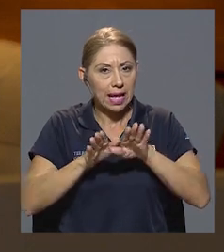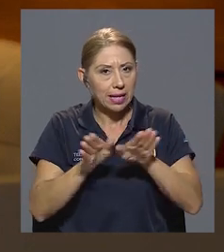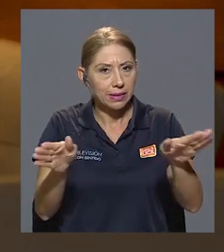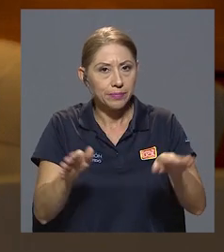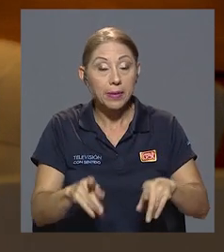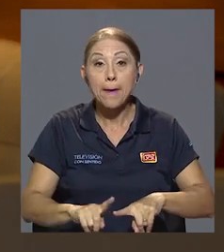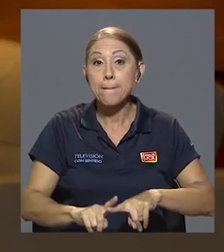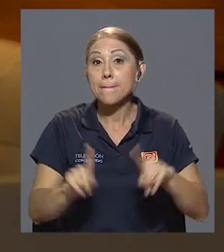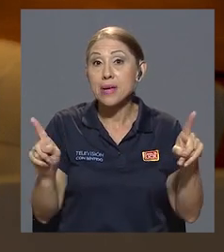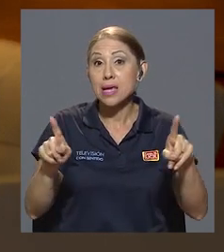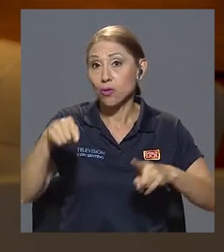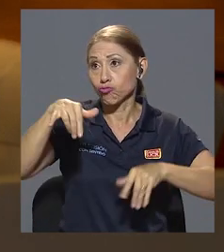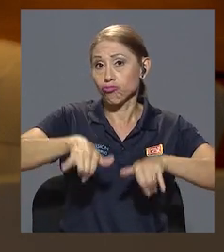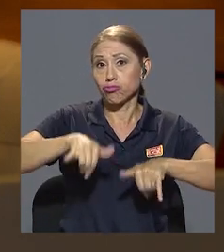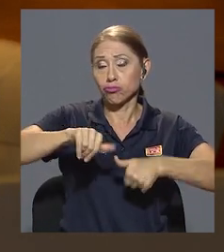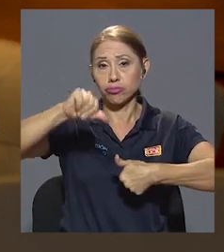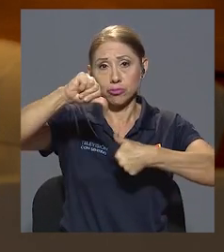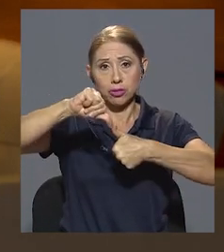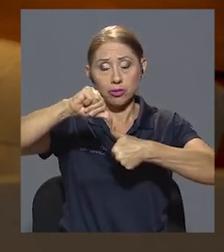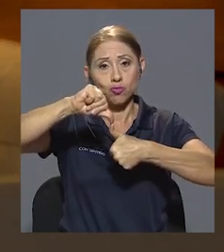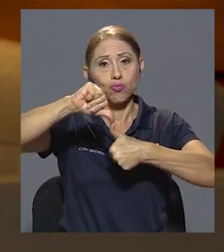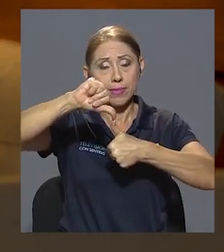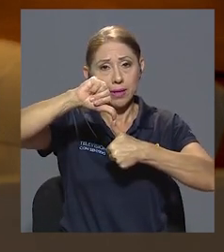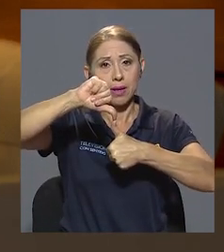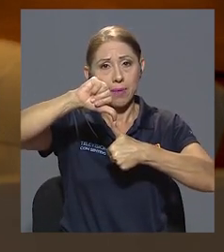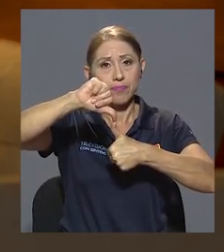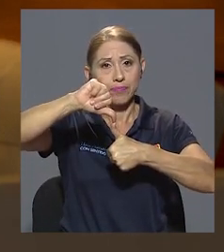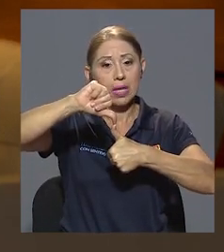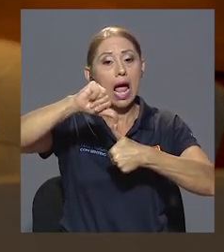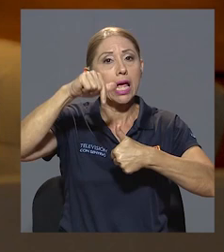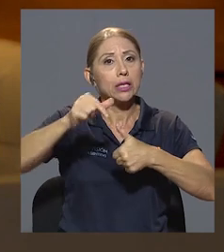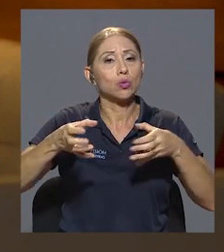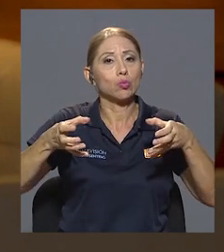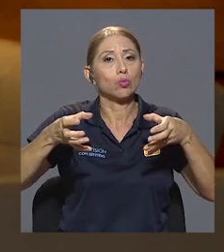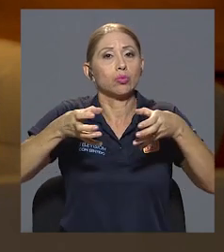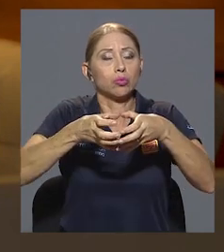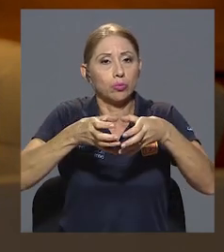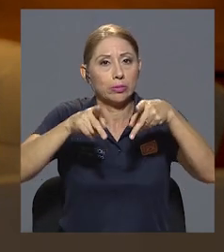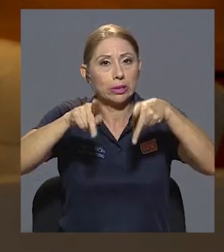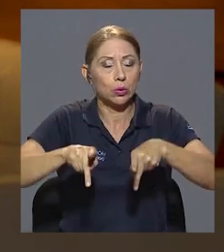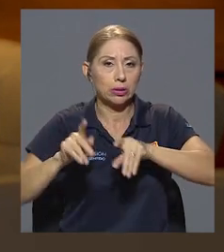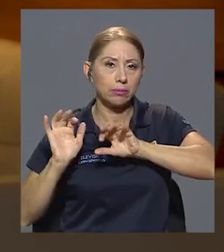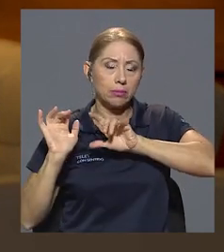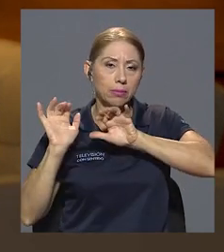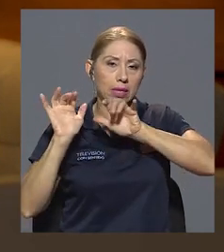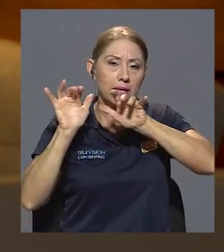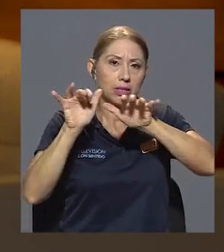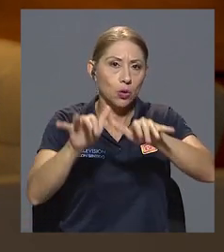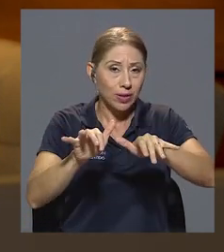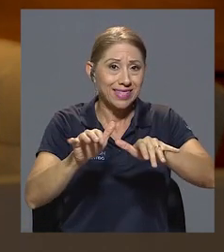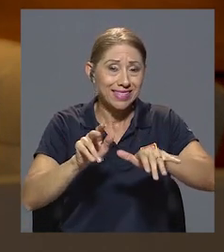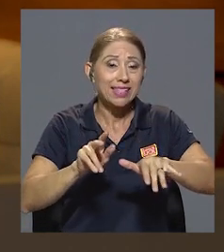pero bueno tenemos en centroamérica unas migraciones que son verdaderamente